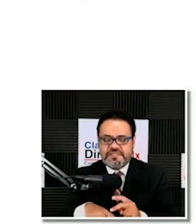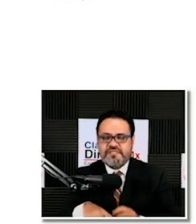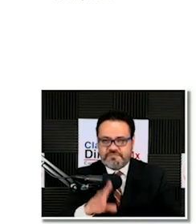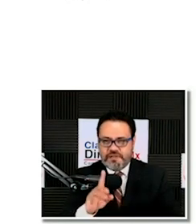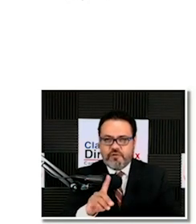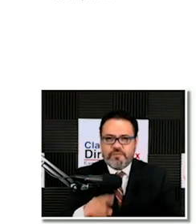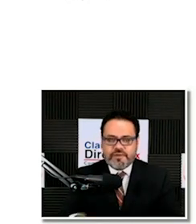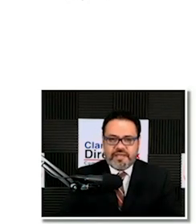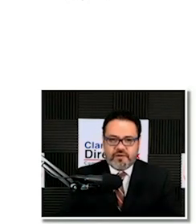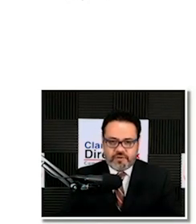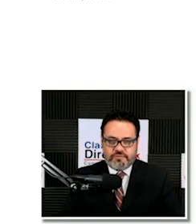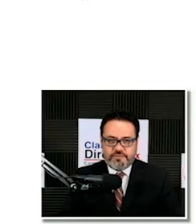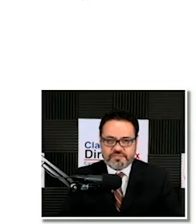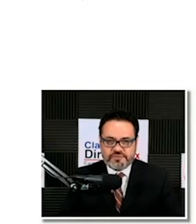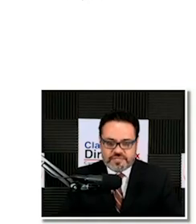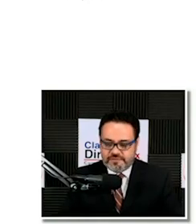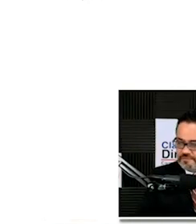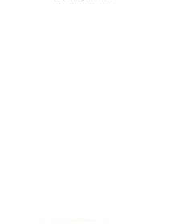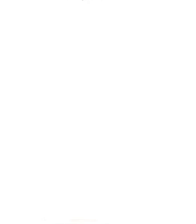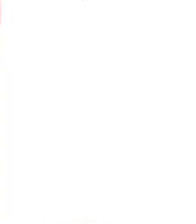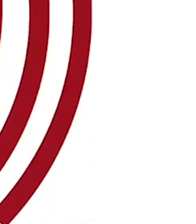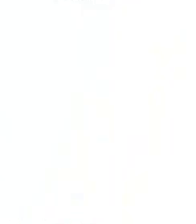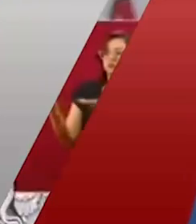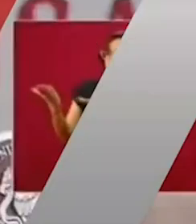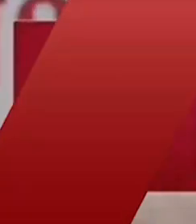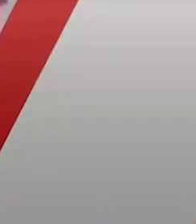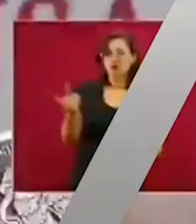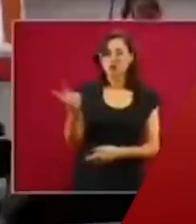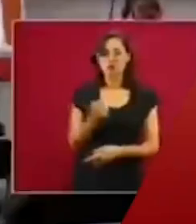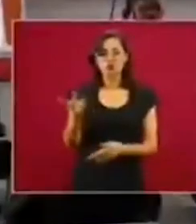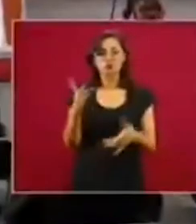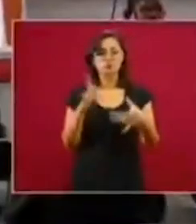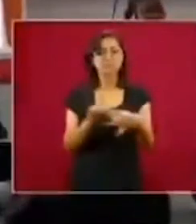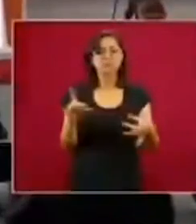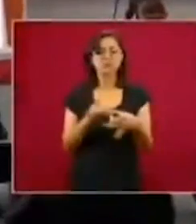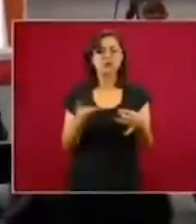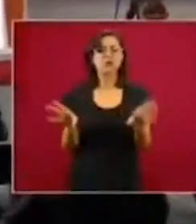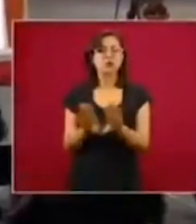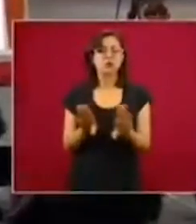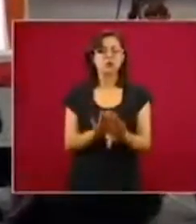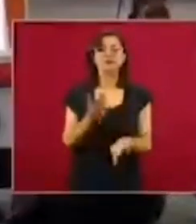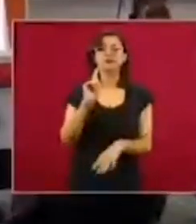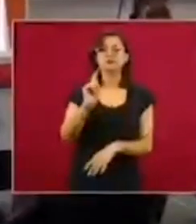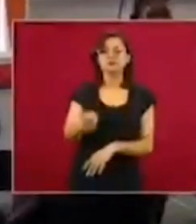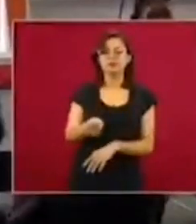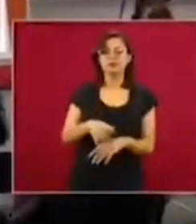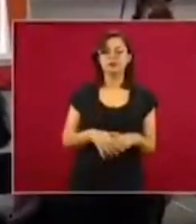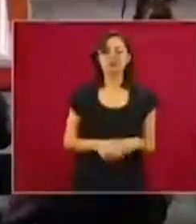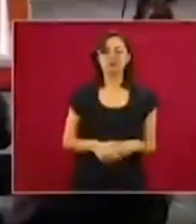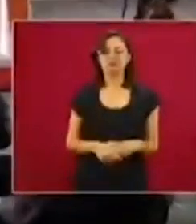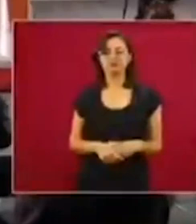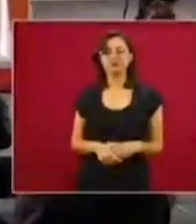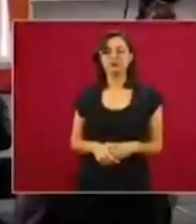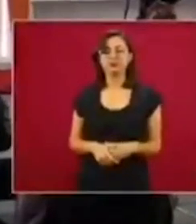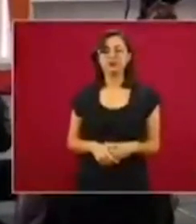el presidente explicó por qué el acuerdo. Vamos a escucharlo. En términos generales se